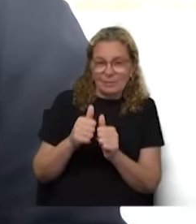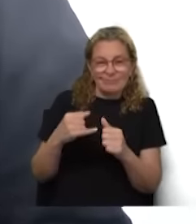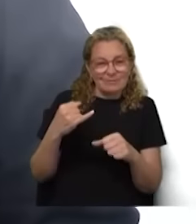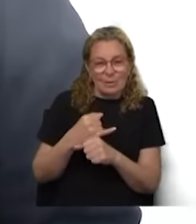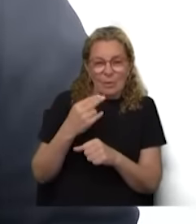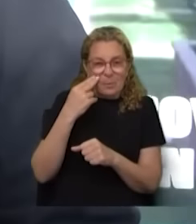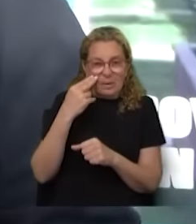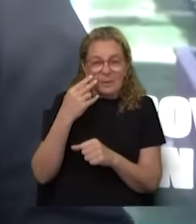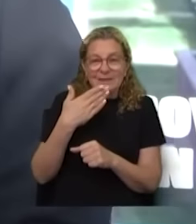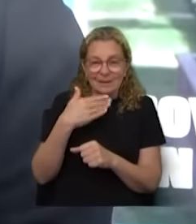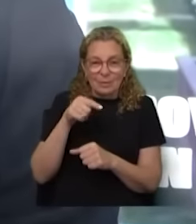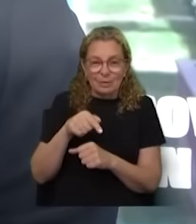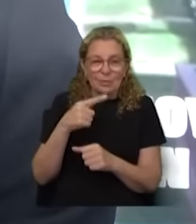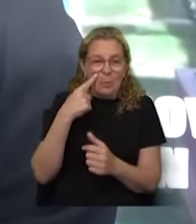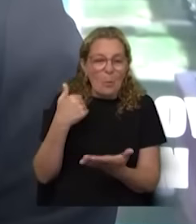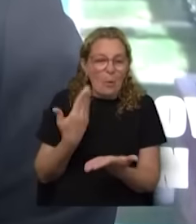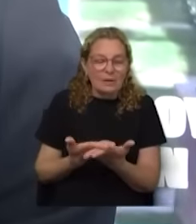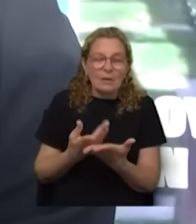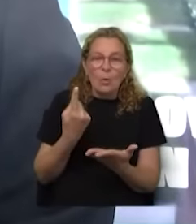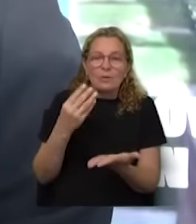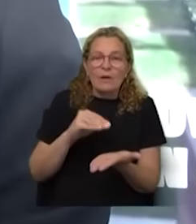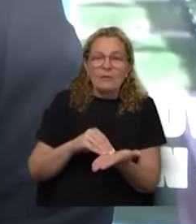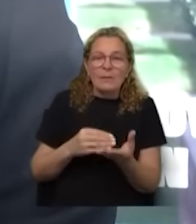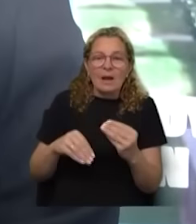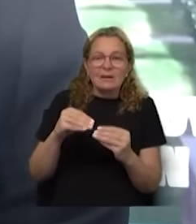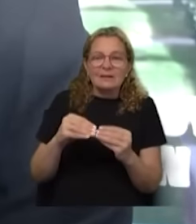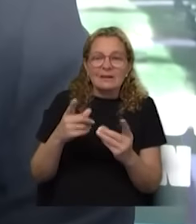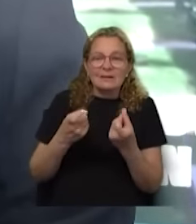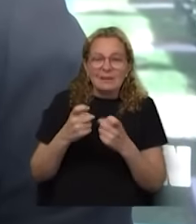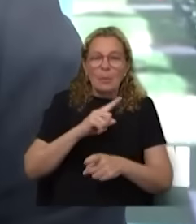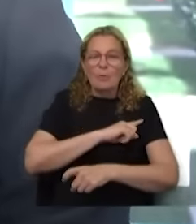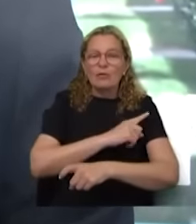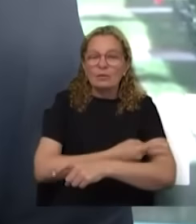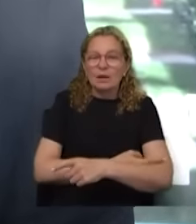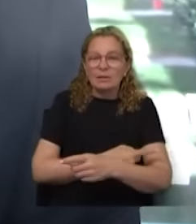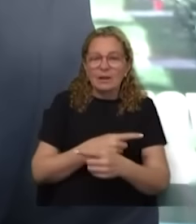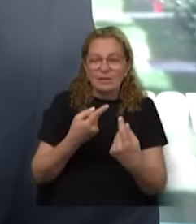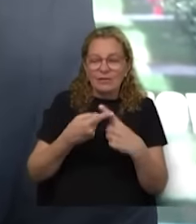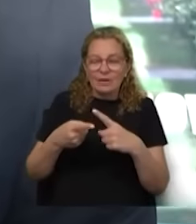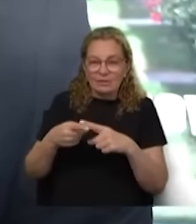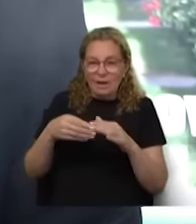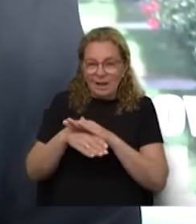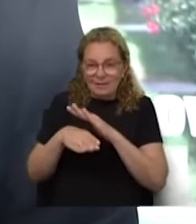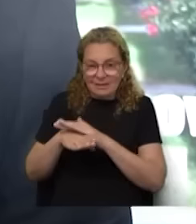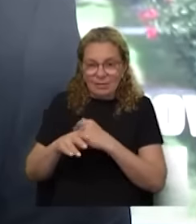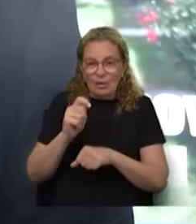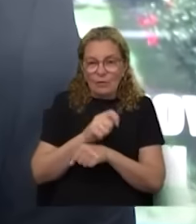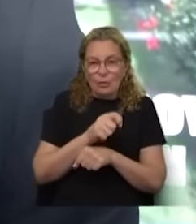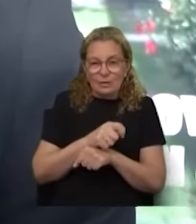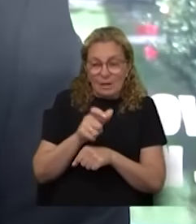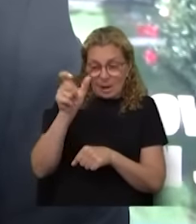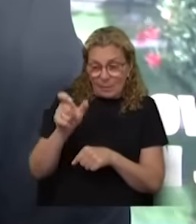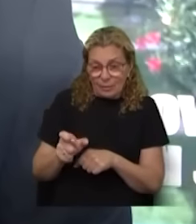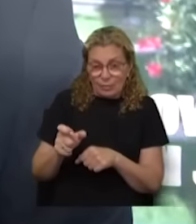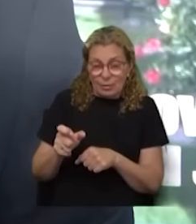entendemos que bueno Esto muestra una vez más que necesitamos seguir fortaleciendo las herramientas de acceso a la justicia de las víctimas